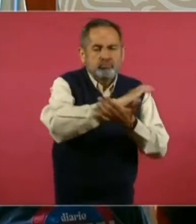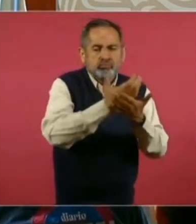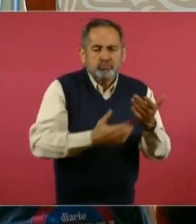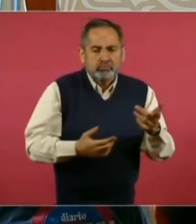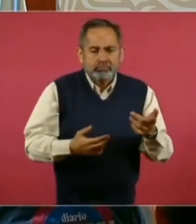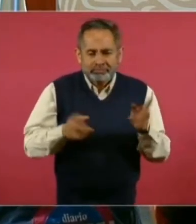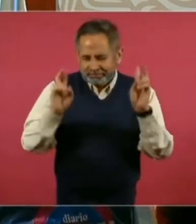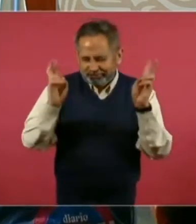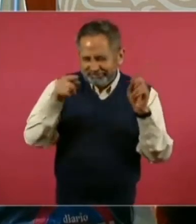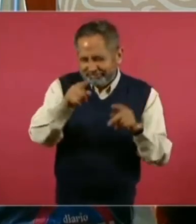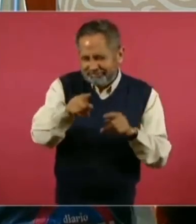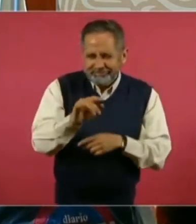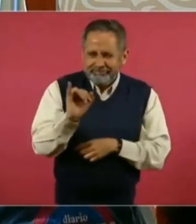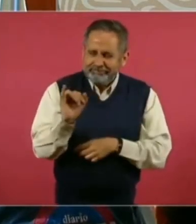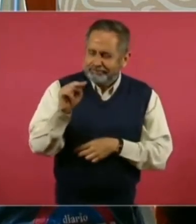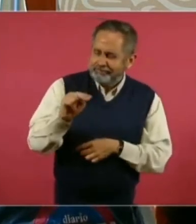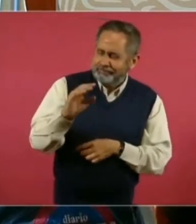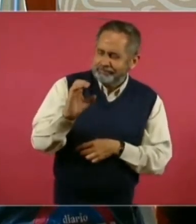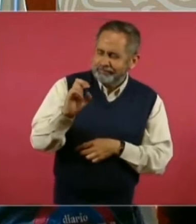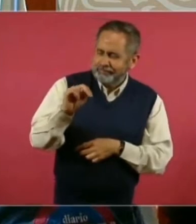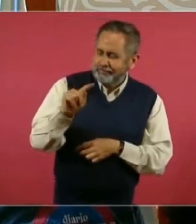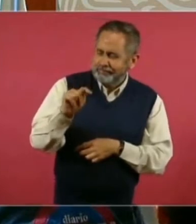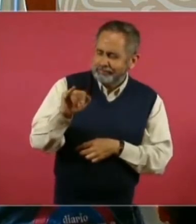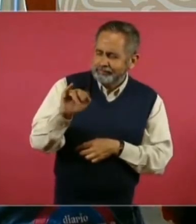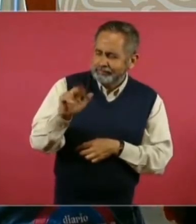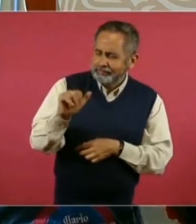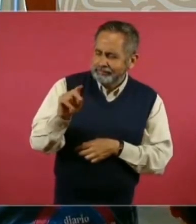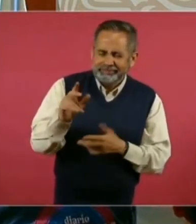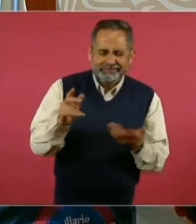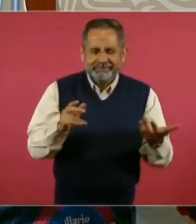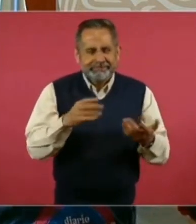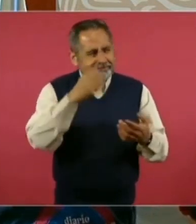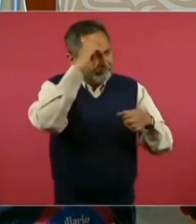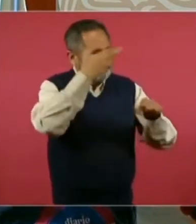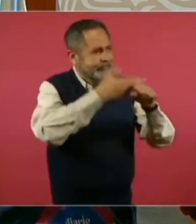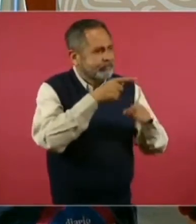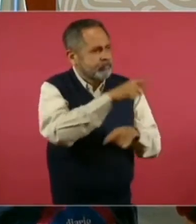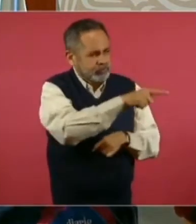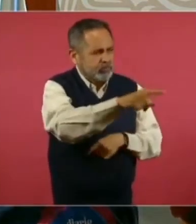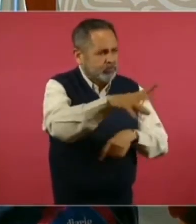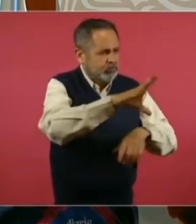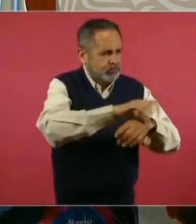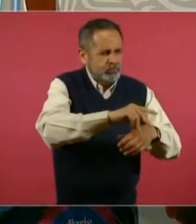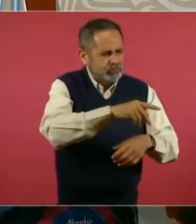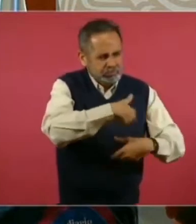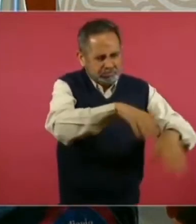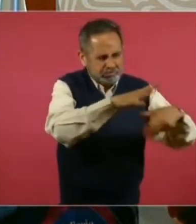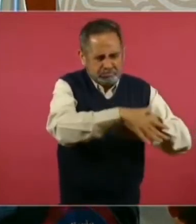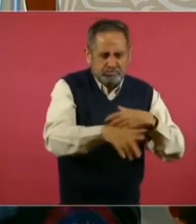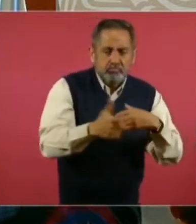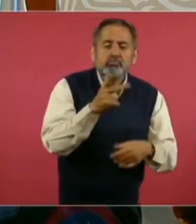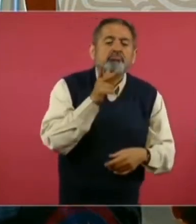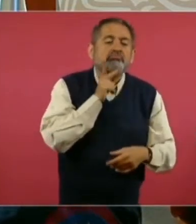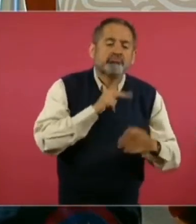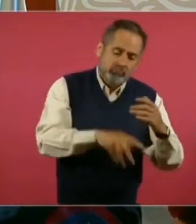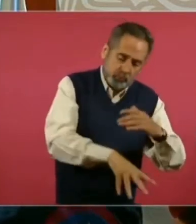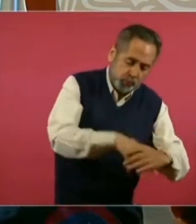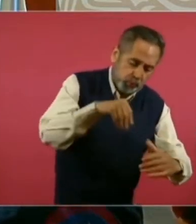así les llamaron, a empresas privadas nacionales y extranjeras para la explotación del petróleo.